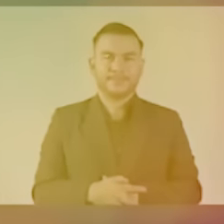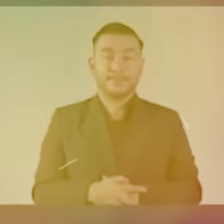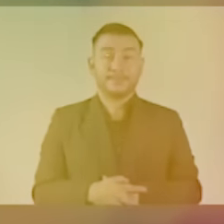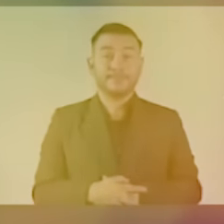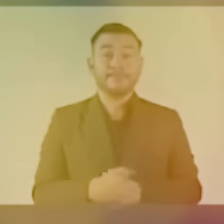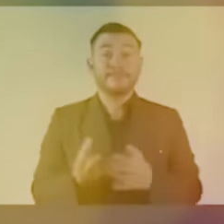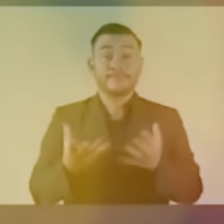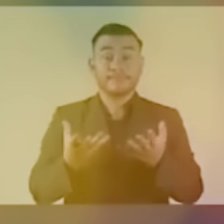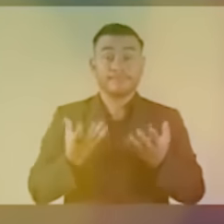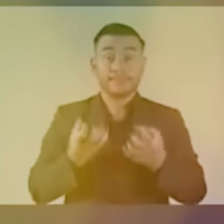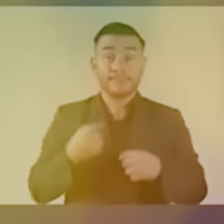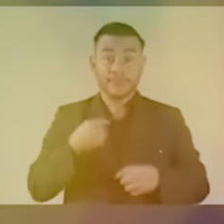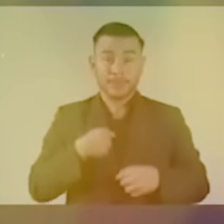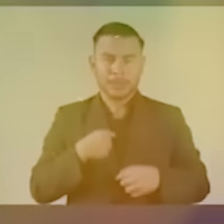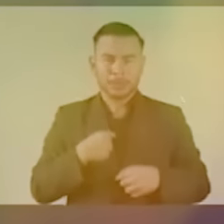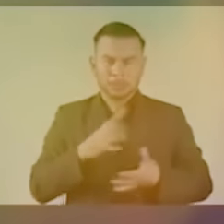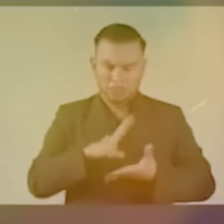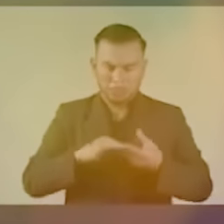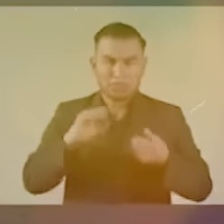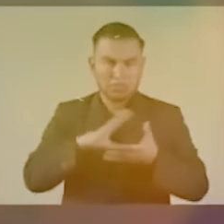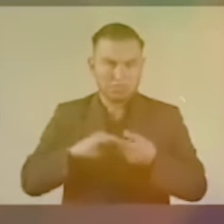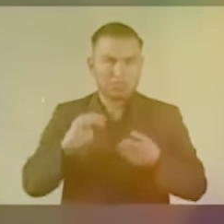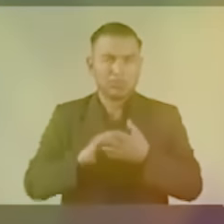Quiero que me permitan contarles una historia.